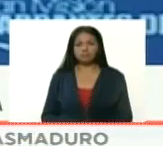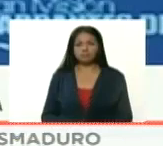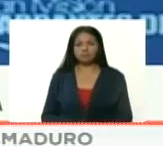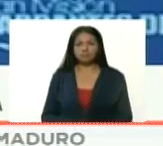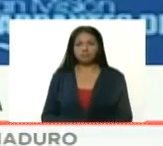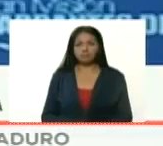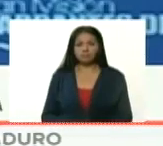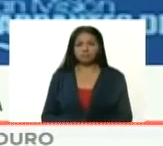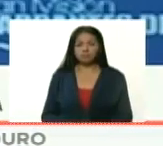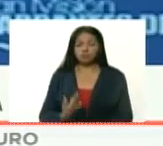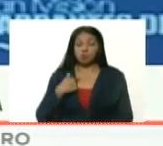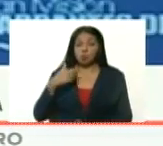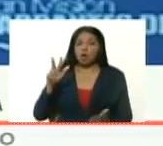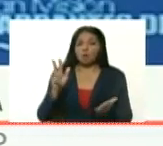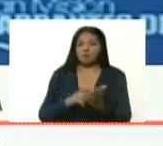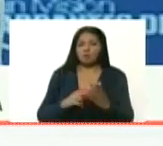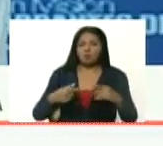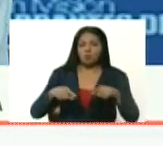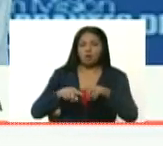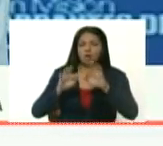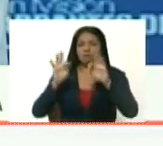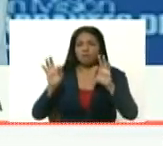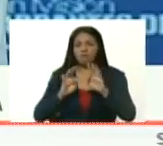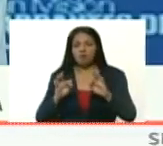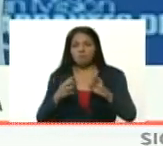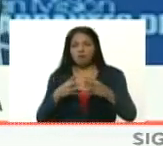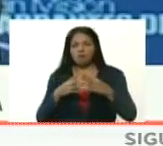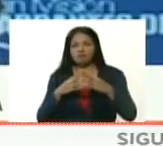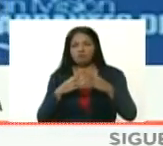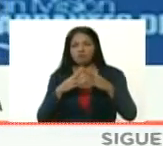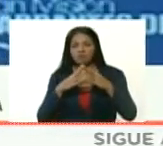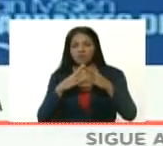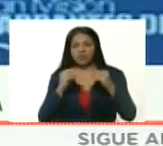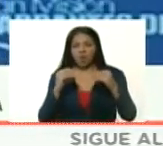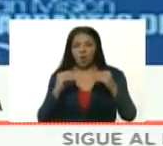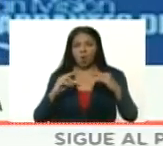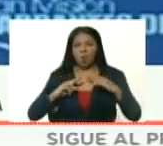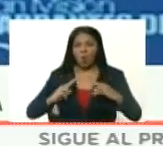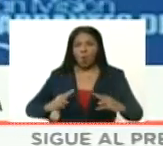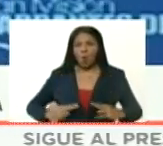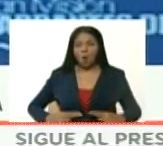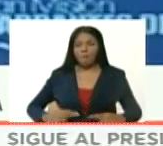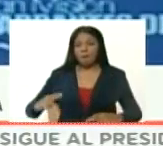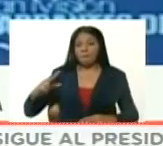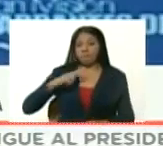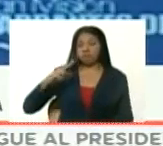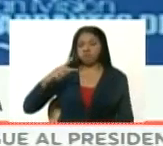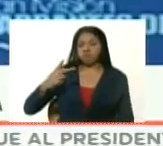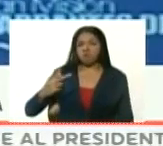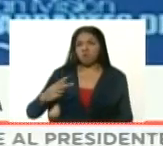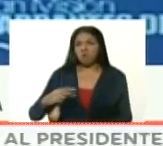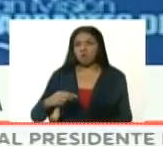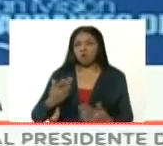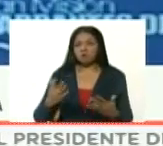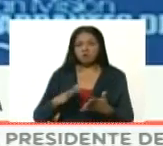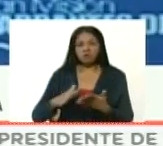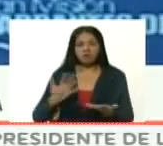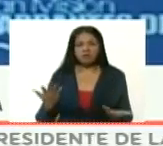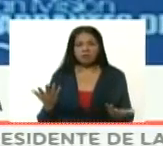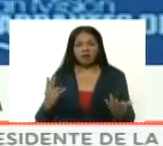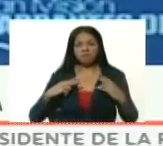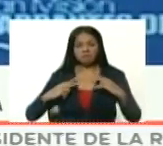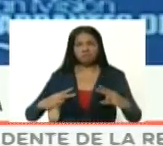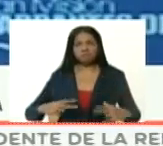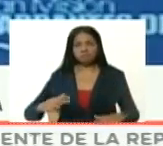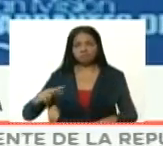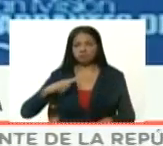Ahí le aprobé el modelo de el uniforme de gala para la Policía Nacional. ¿Dónde están? ¿Dónde están?